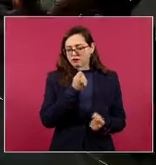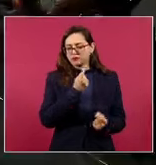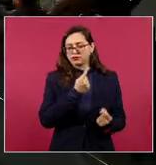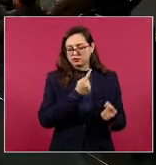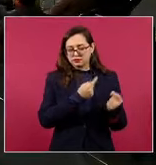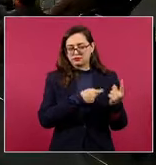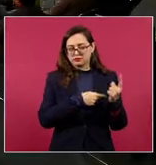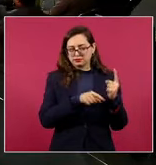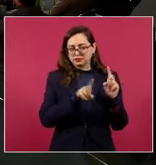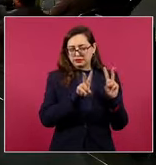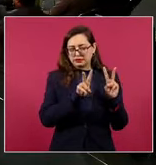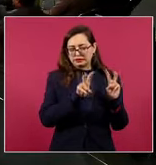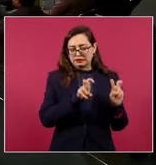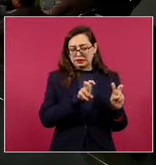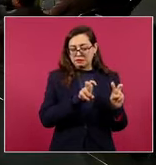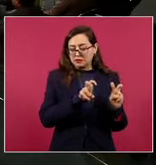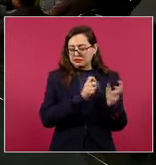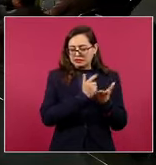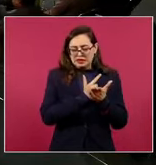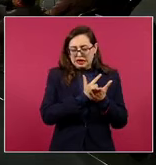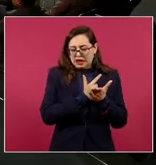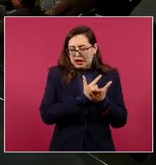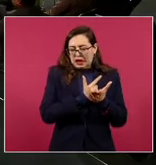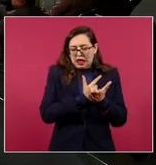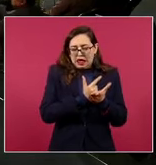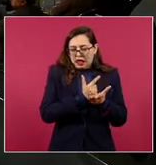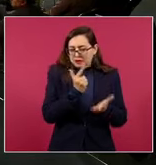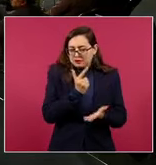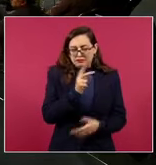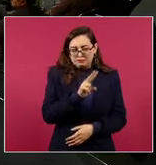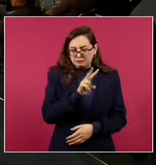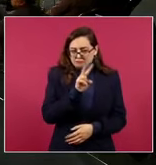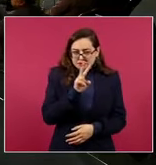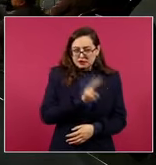solo cuestiones muy graves